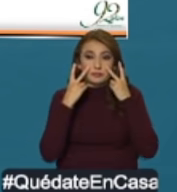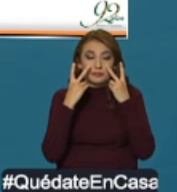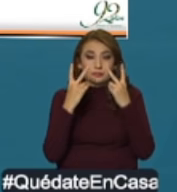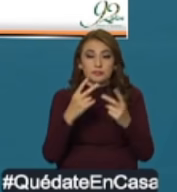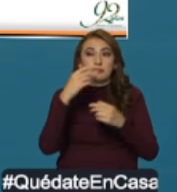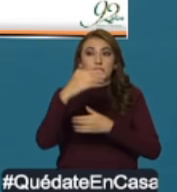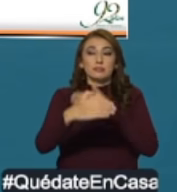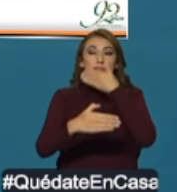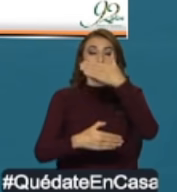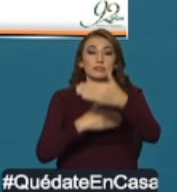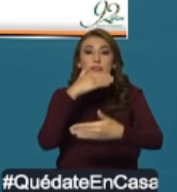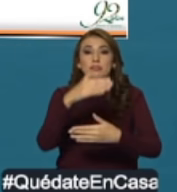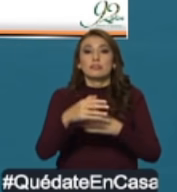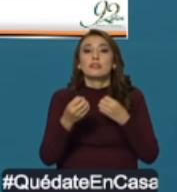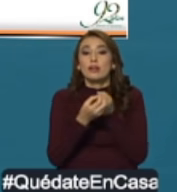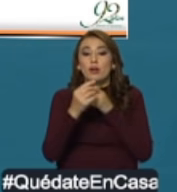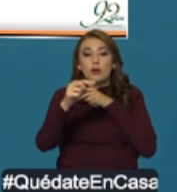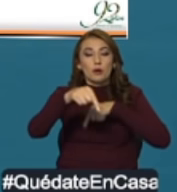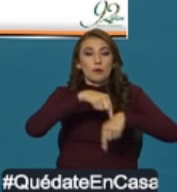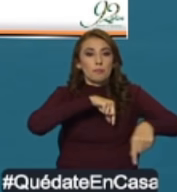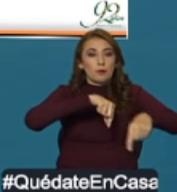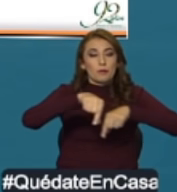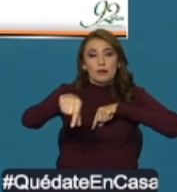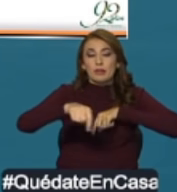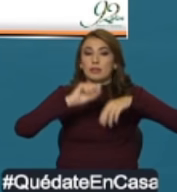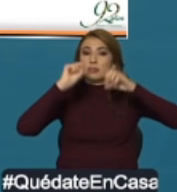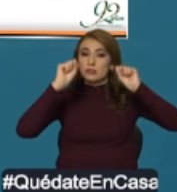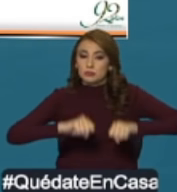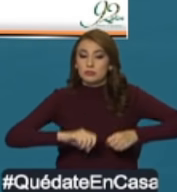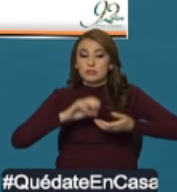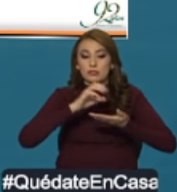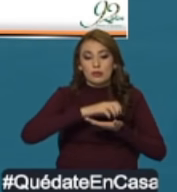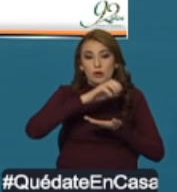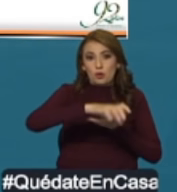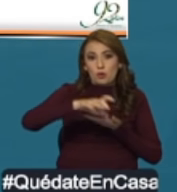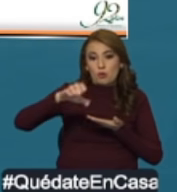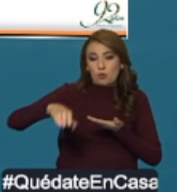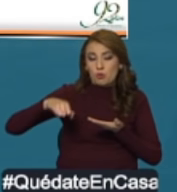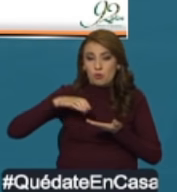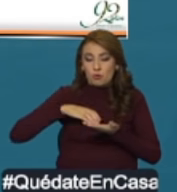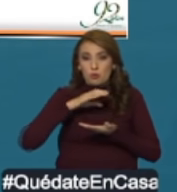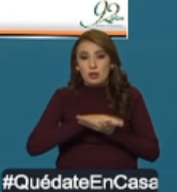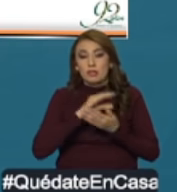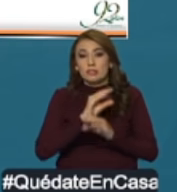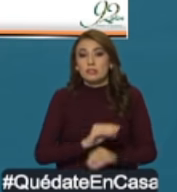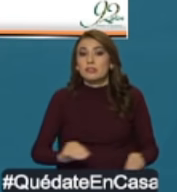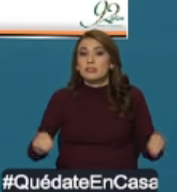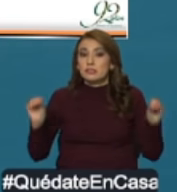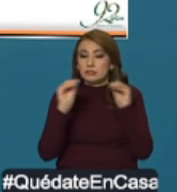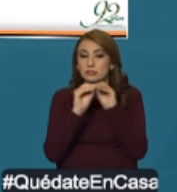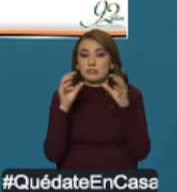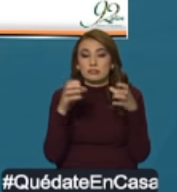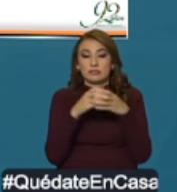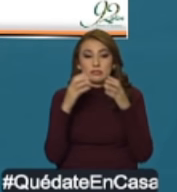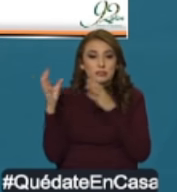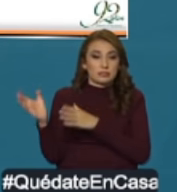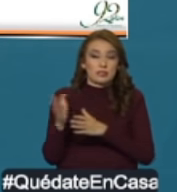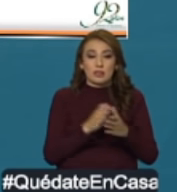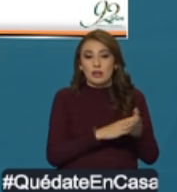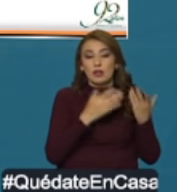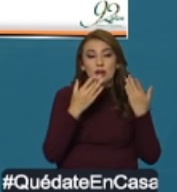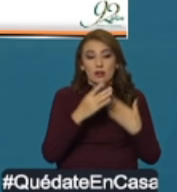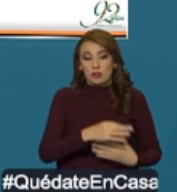el tiempo y en la movilidad de las personas, en los cantones va apareciendo la infección